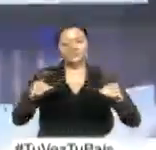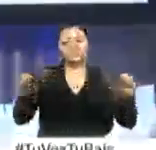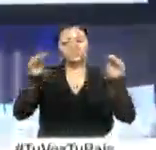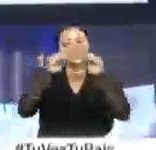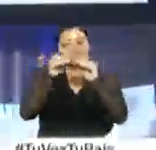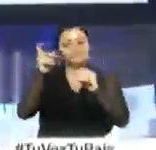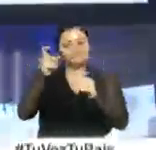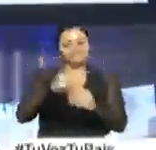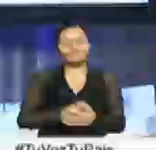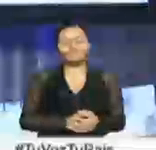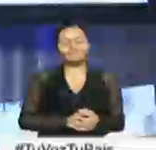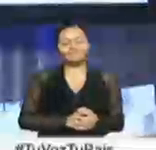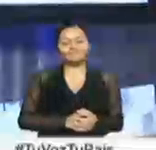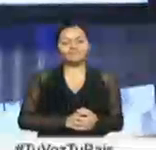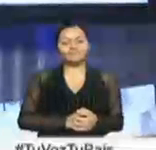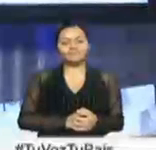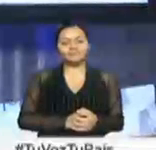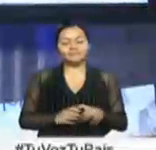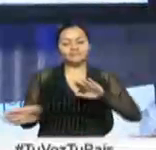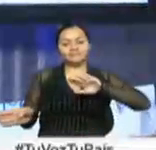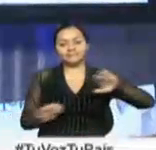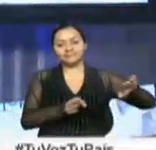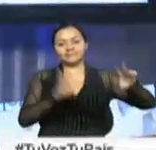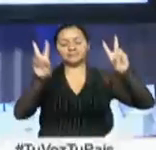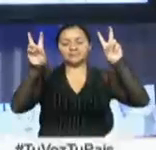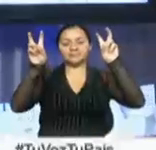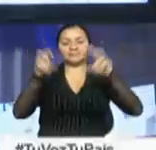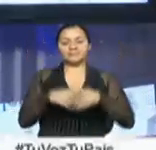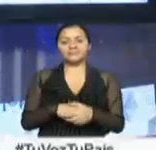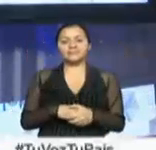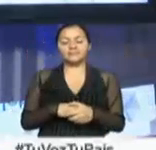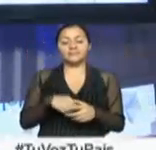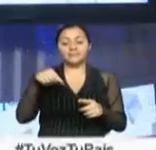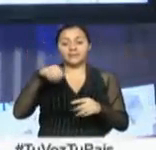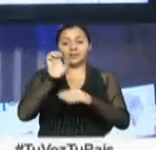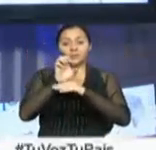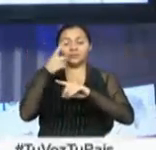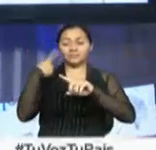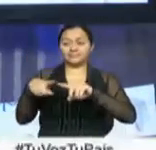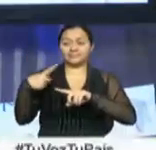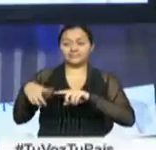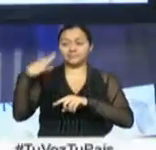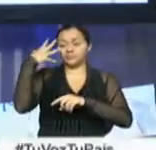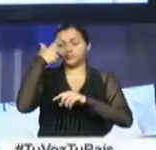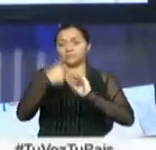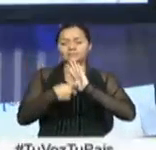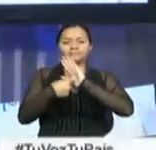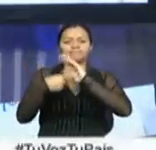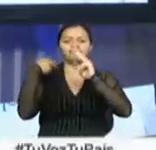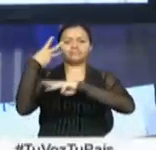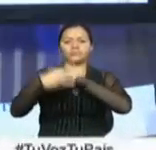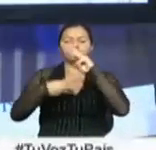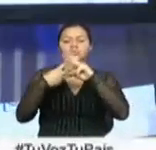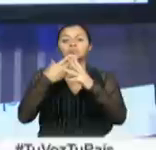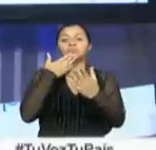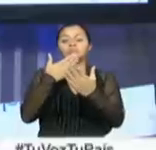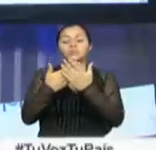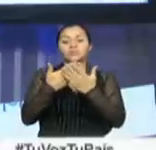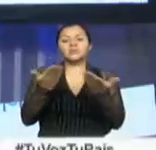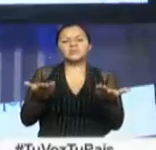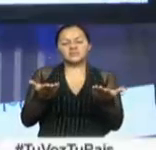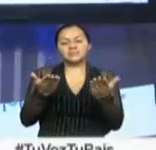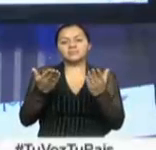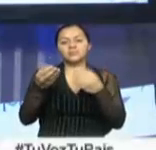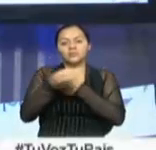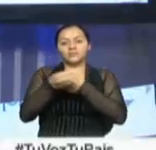más. Cambiamos de tema, los encantos de Ecuador continúan mostrándose al mundo, esta vez gracias a una agencia